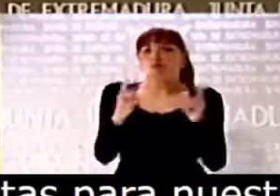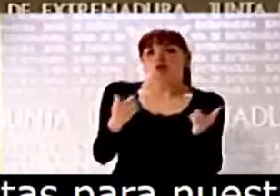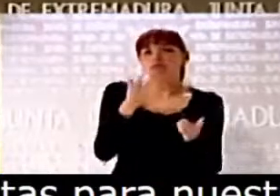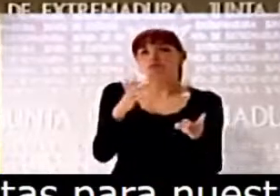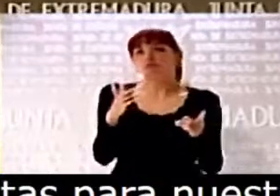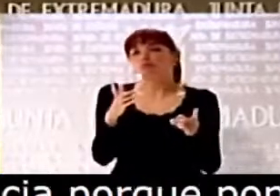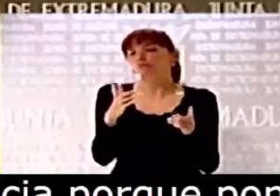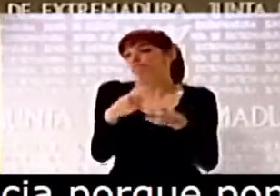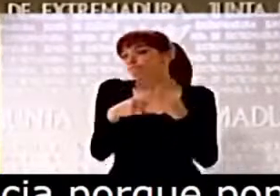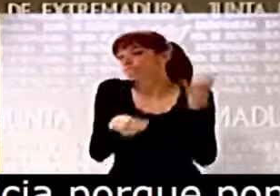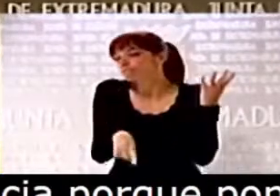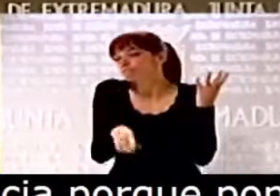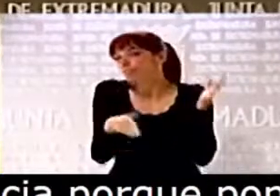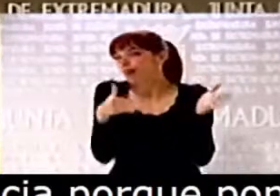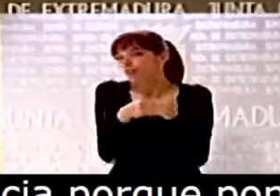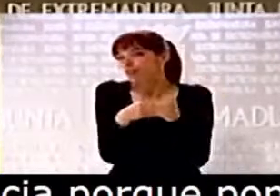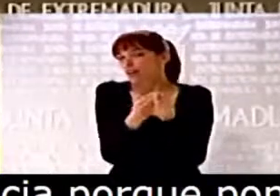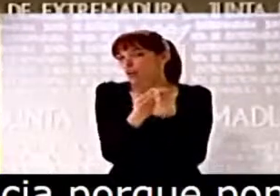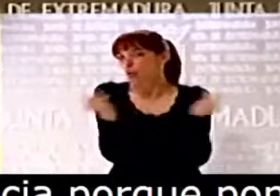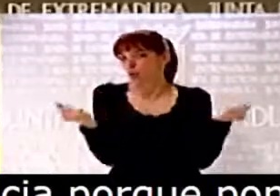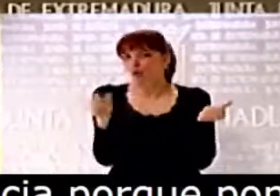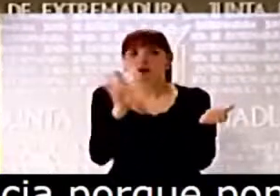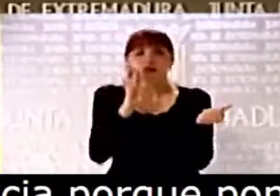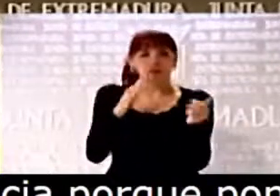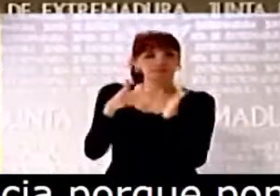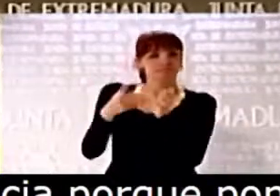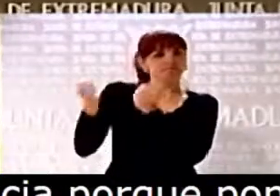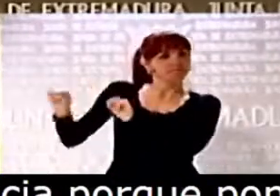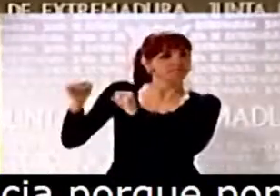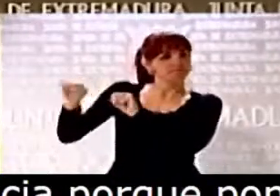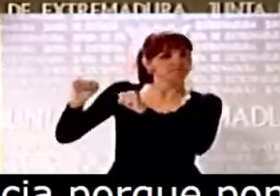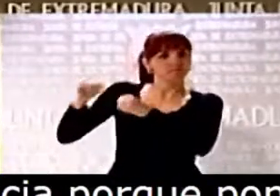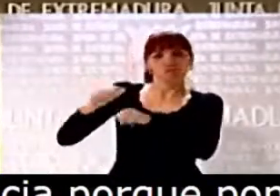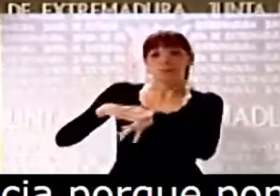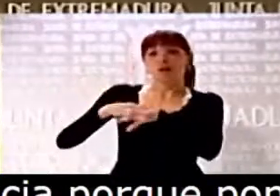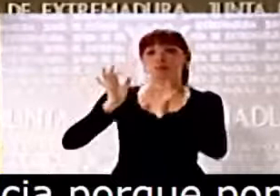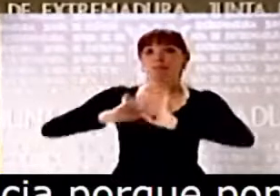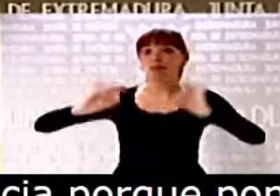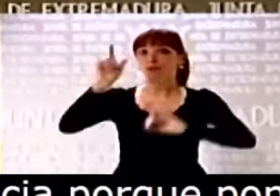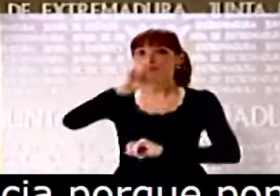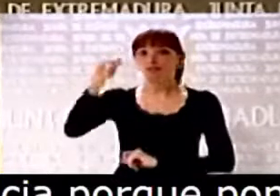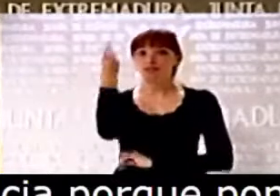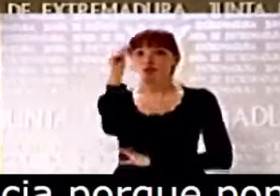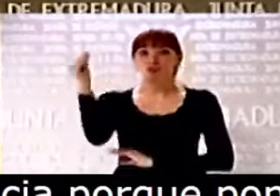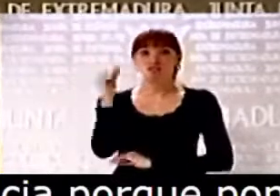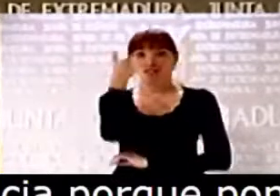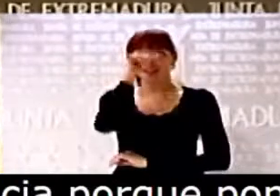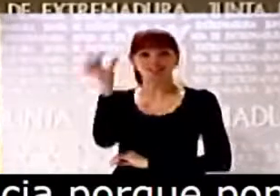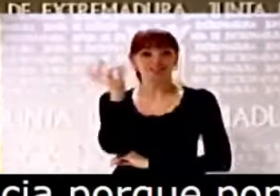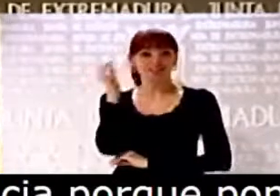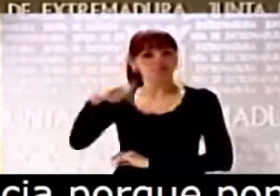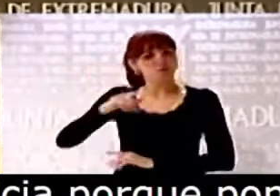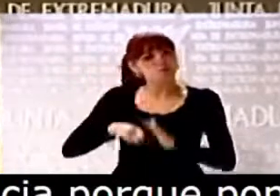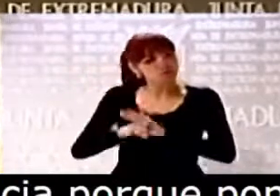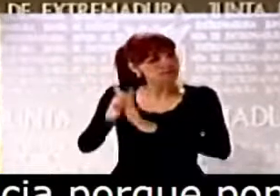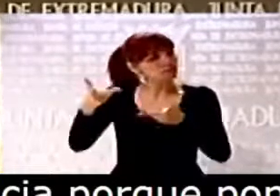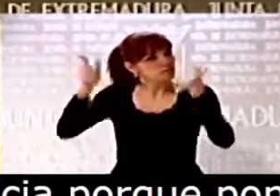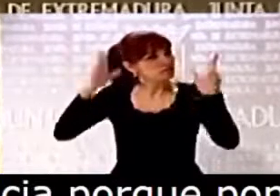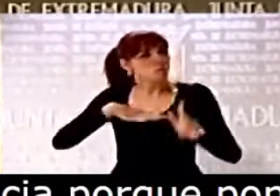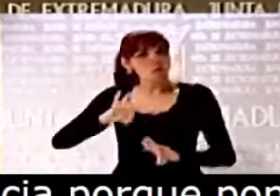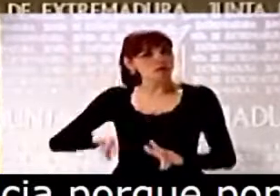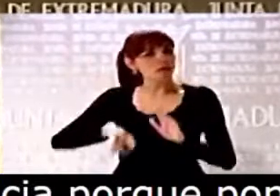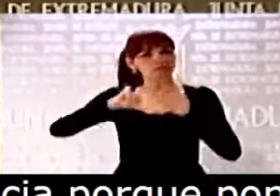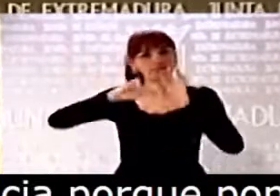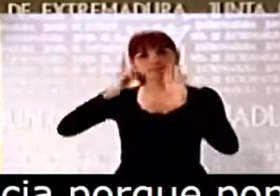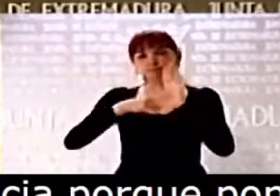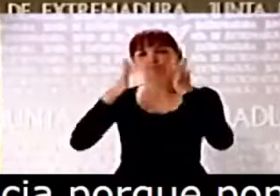las barreras que se les estaba poniendo para que las personas, y especialmente los y las jóvenes, puedan desarrollar en plenitud